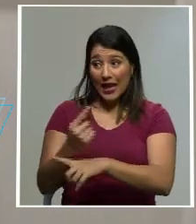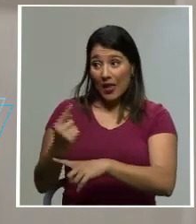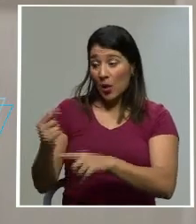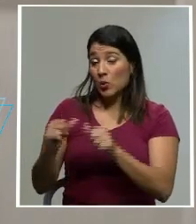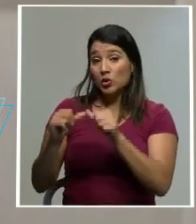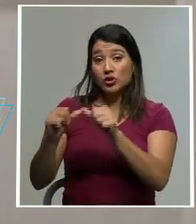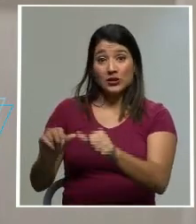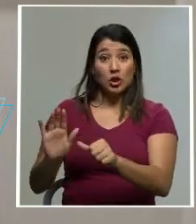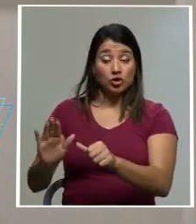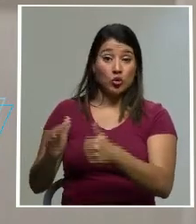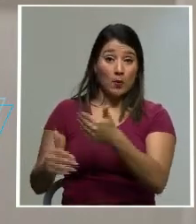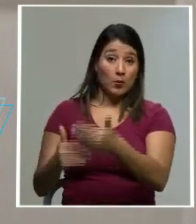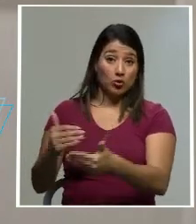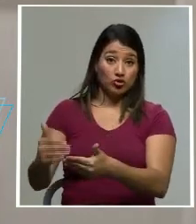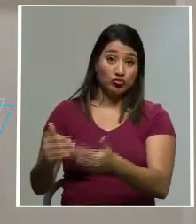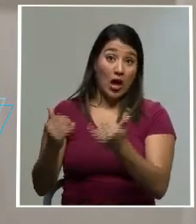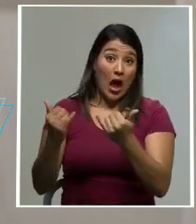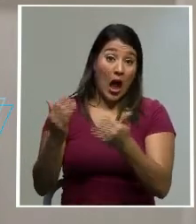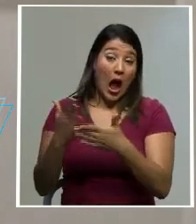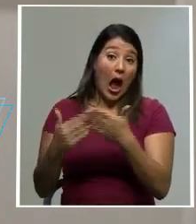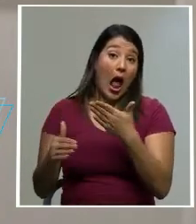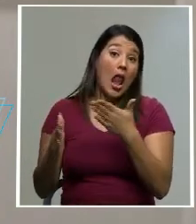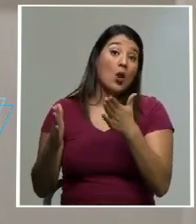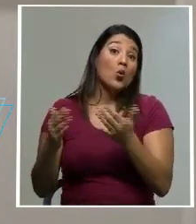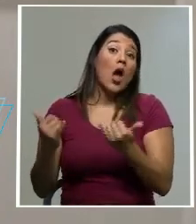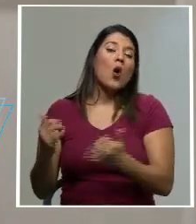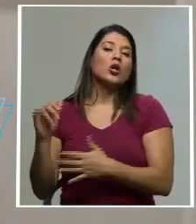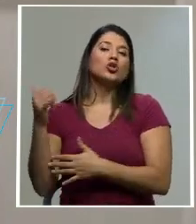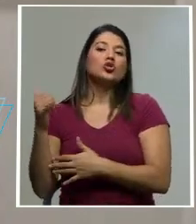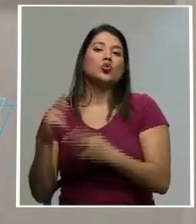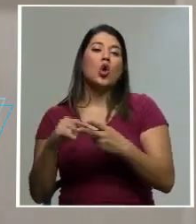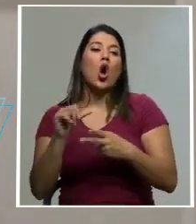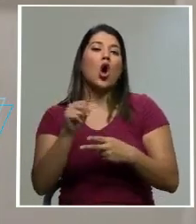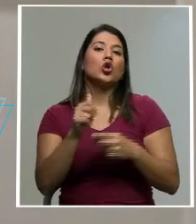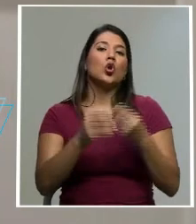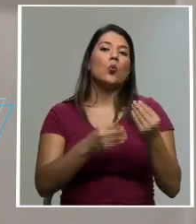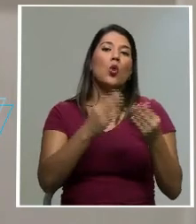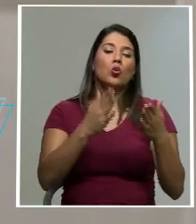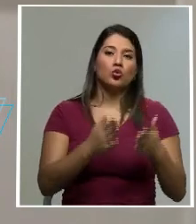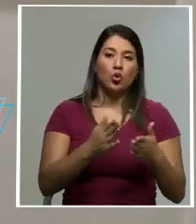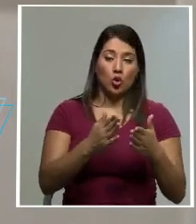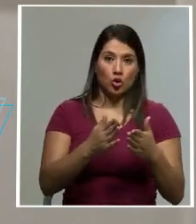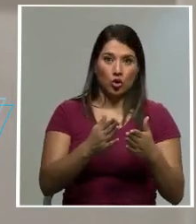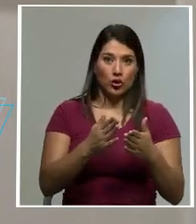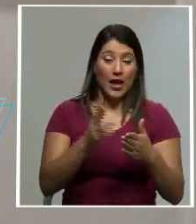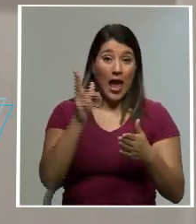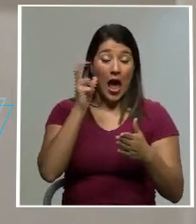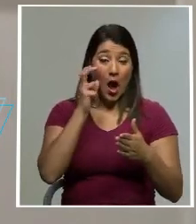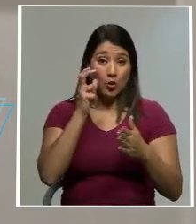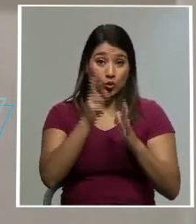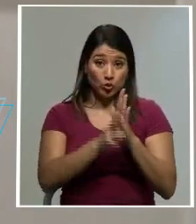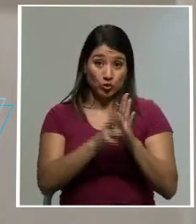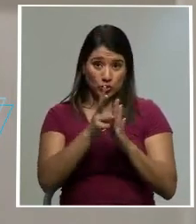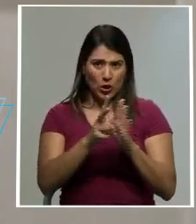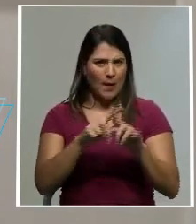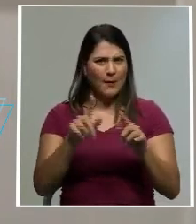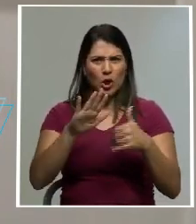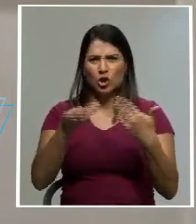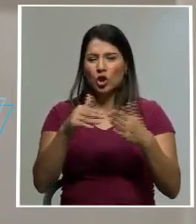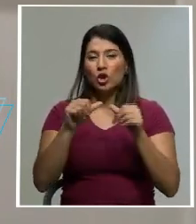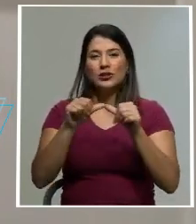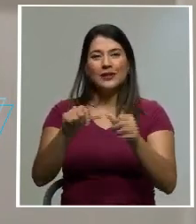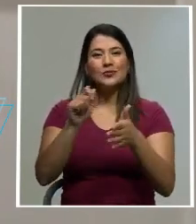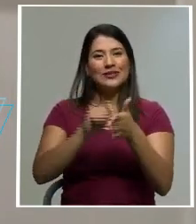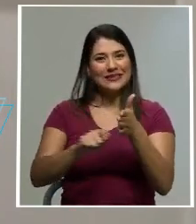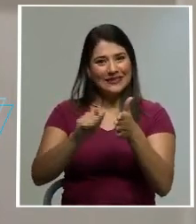camino. Algunos ahora son surfos, otros son productores audiovisuales, pero creo que todos seguimos escribiendo y nos